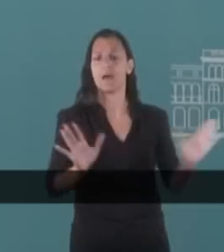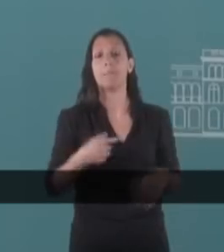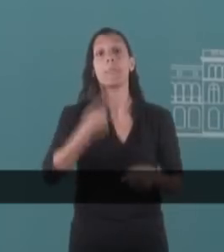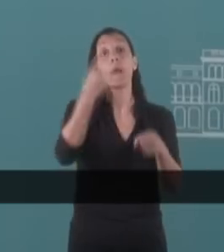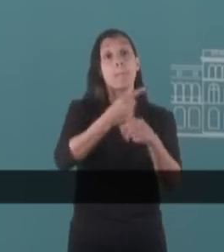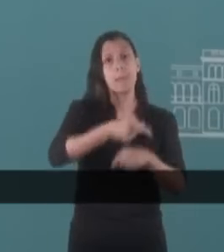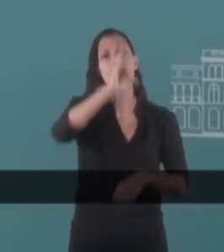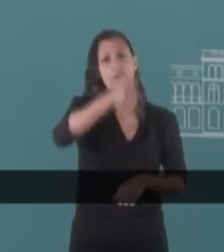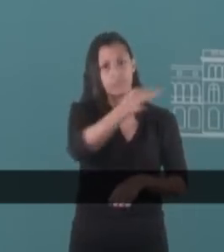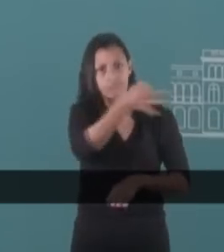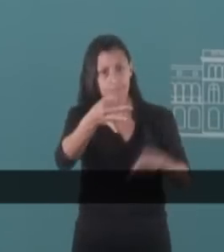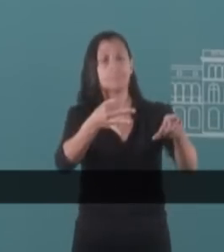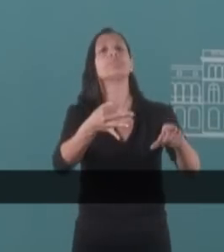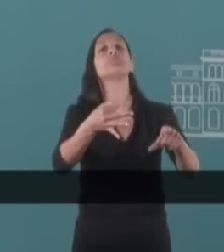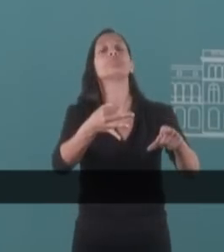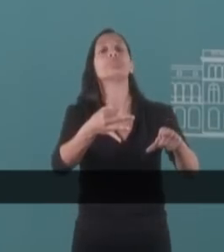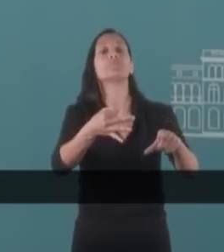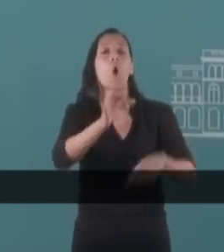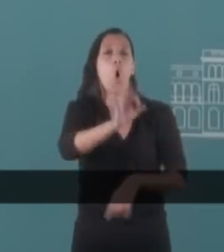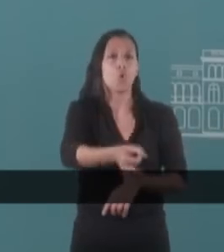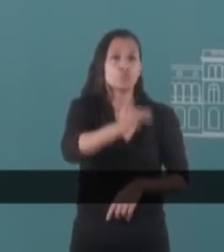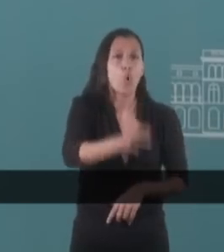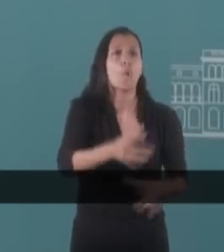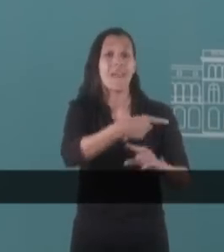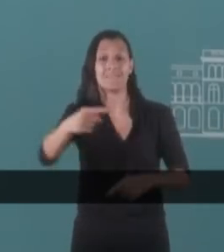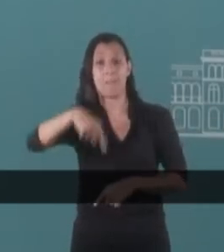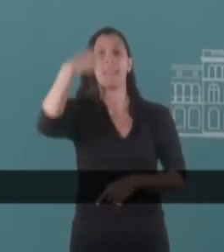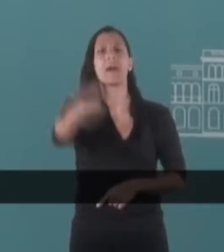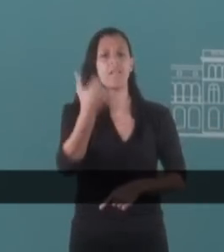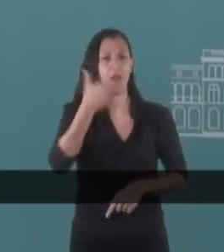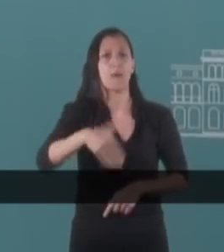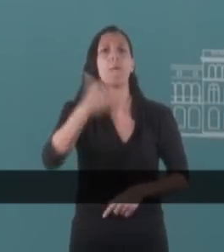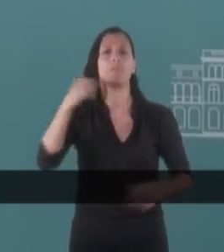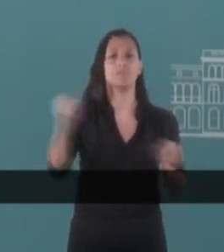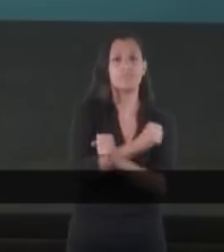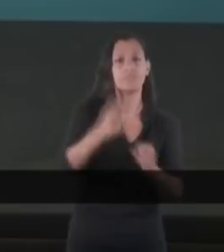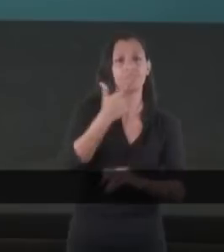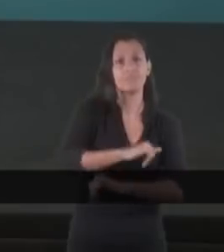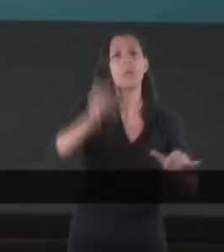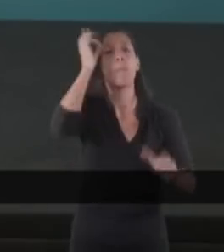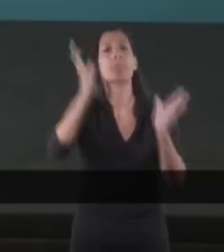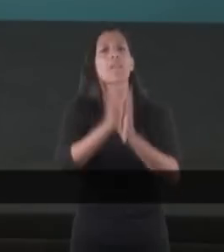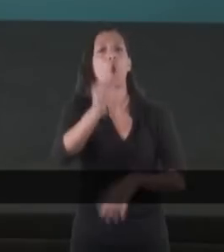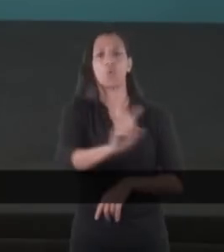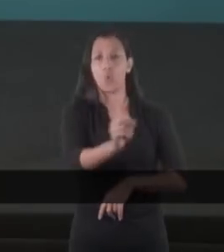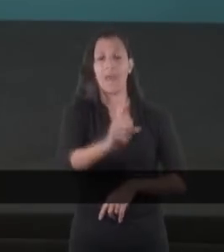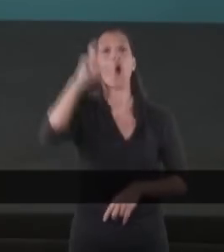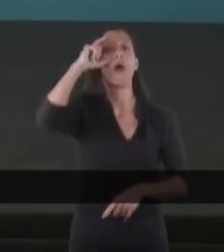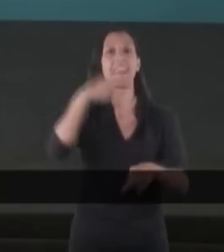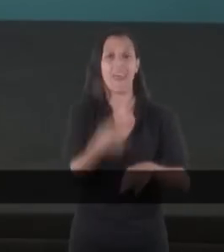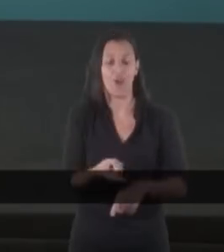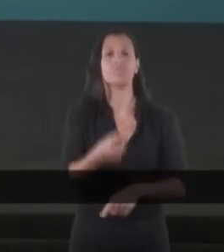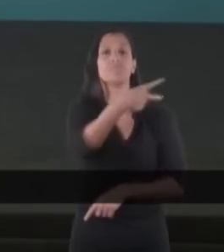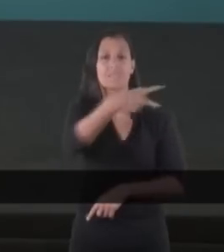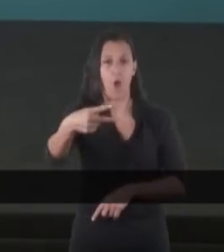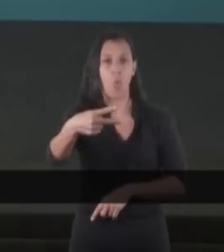va a estar para la segunda quincena de octubre. La semana que viene estará ya saliendo la segunda semana de enero,